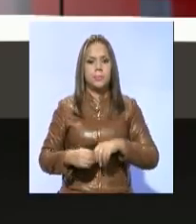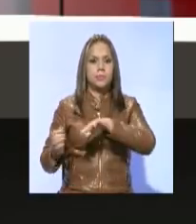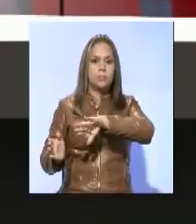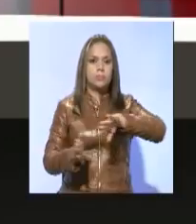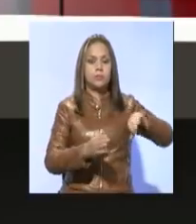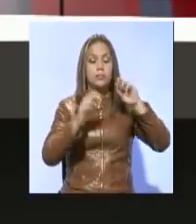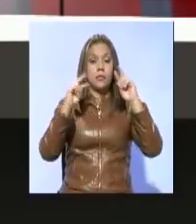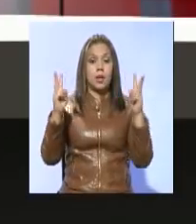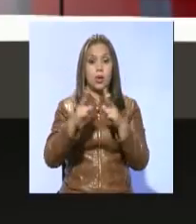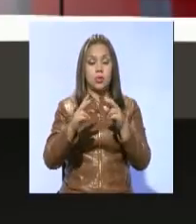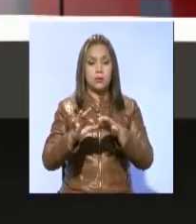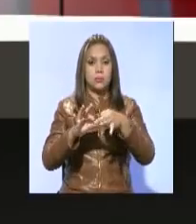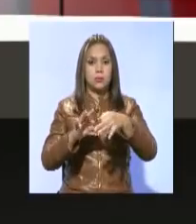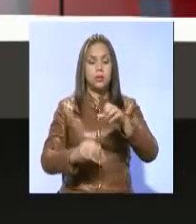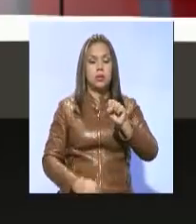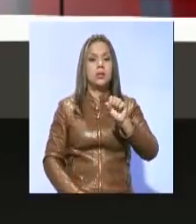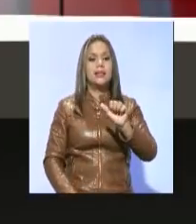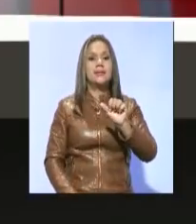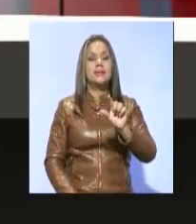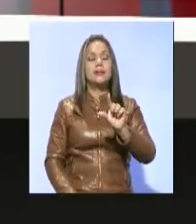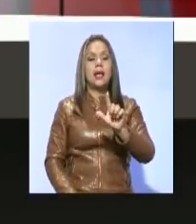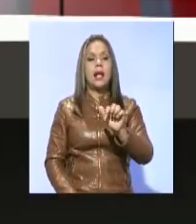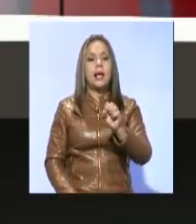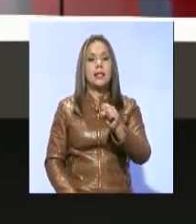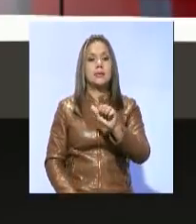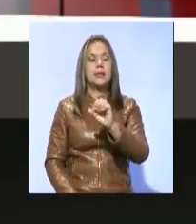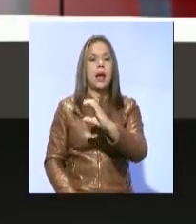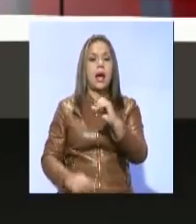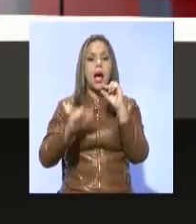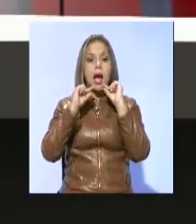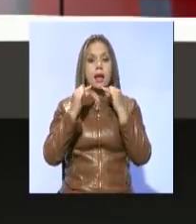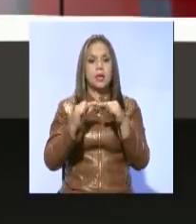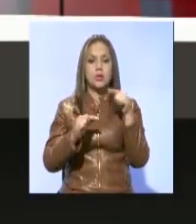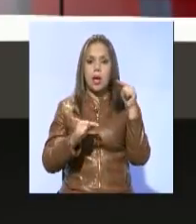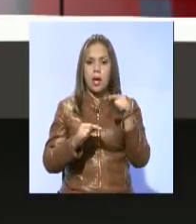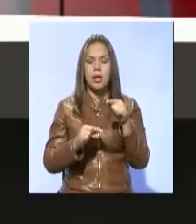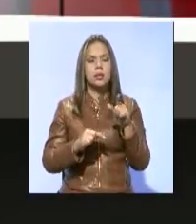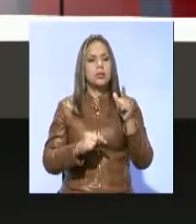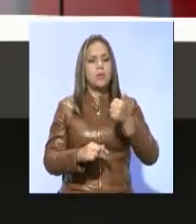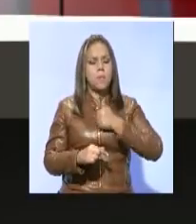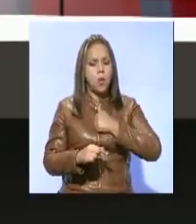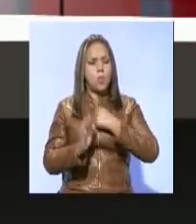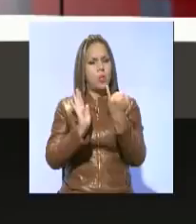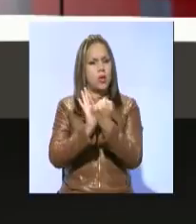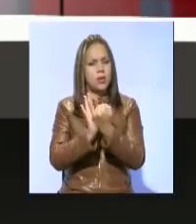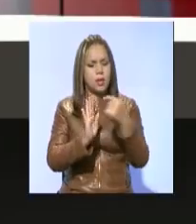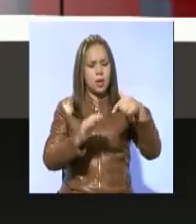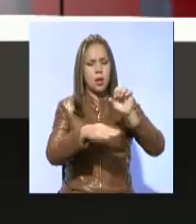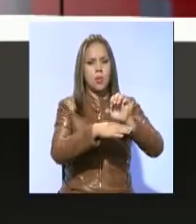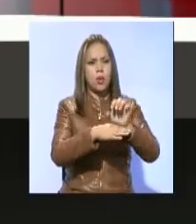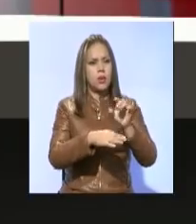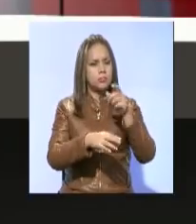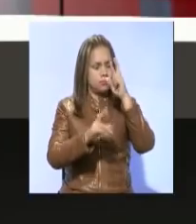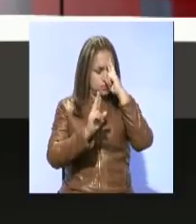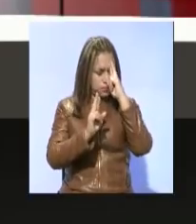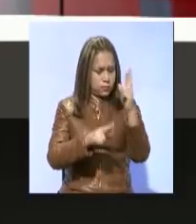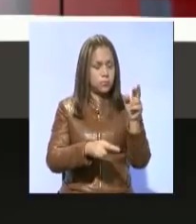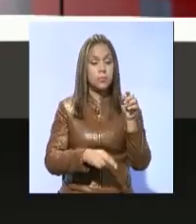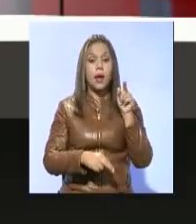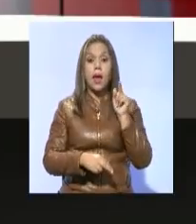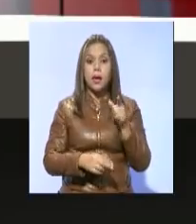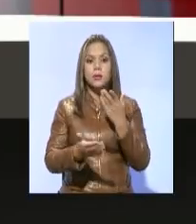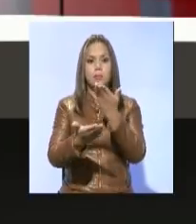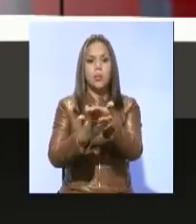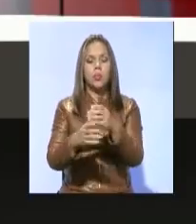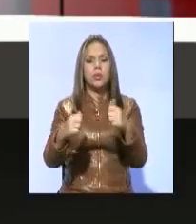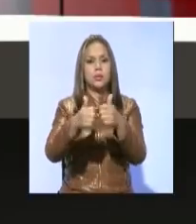Reconocer al pueblo quichua Salasaca como patrimonio intangible del Ecuador es la resolución que propone el asambleísta Washington Paredes y que también